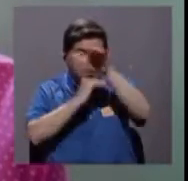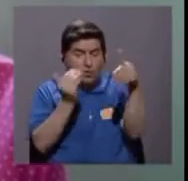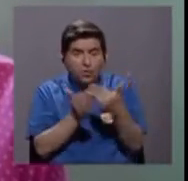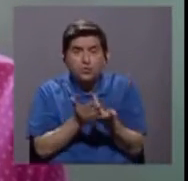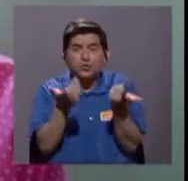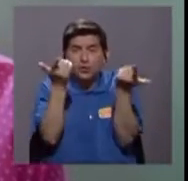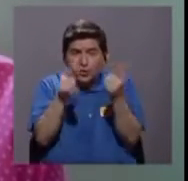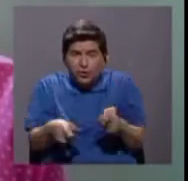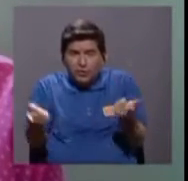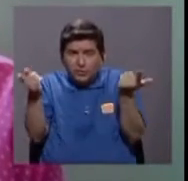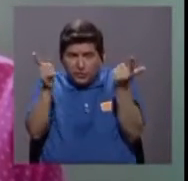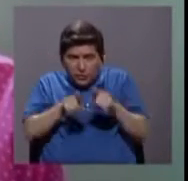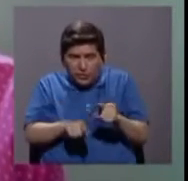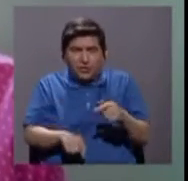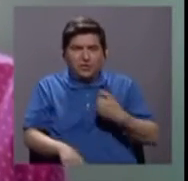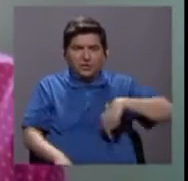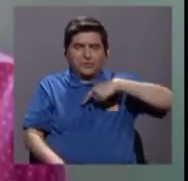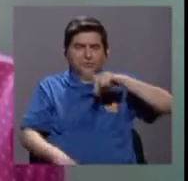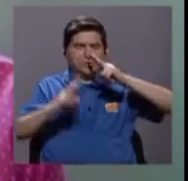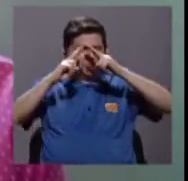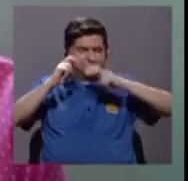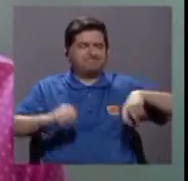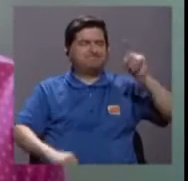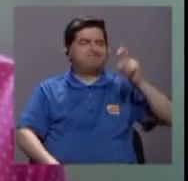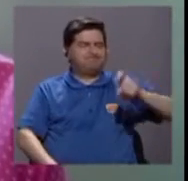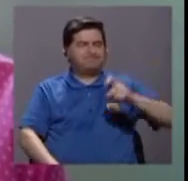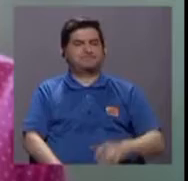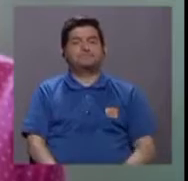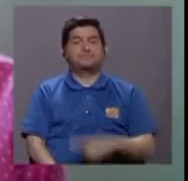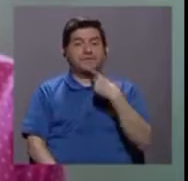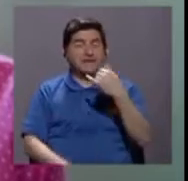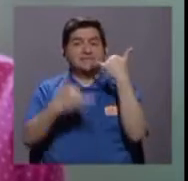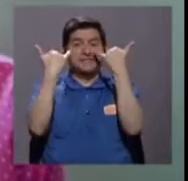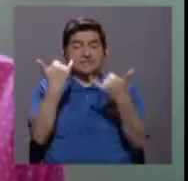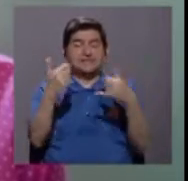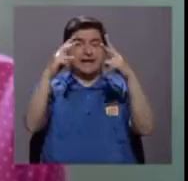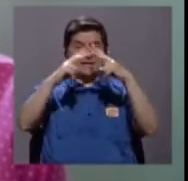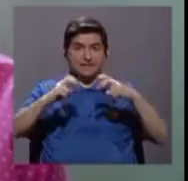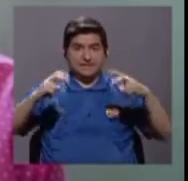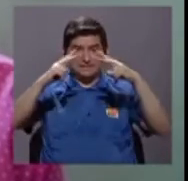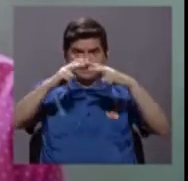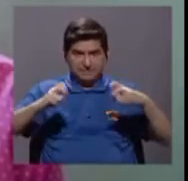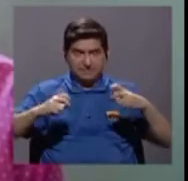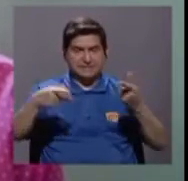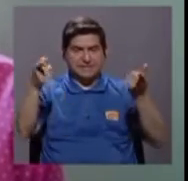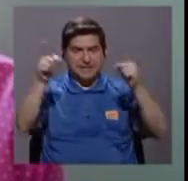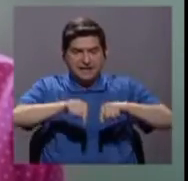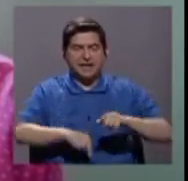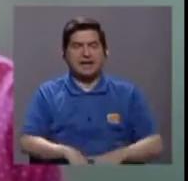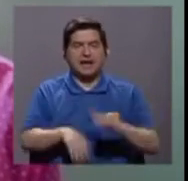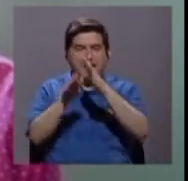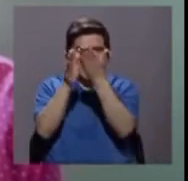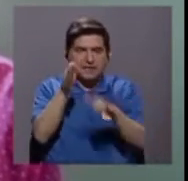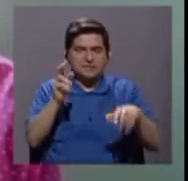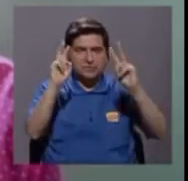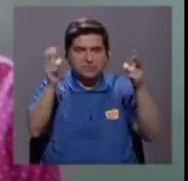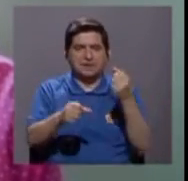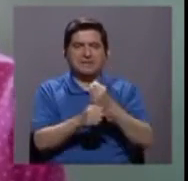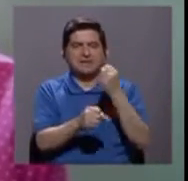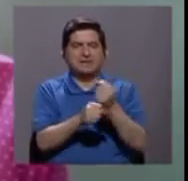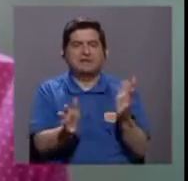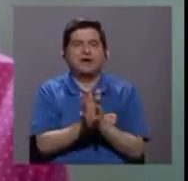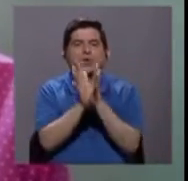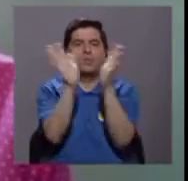está pasando, tenemos que revisar eso. Hemos dicho, hay que revisar, en el caso de la Contraloría, el tema de empleo